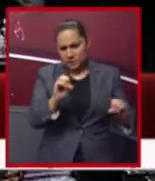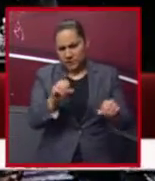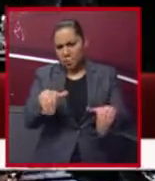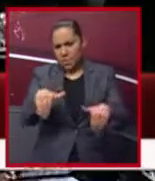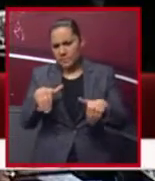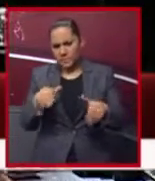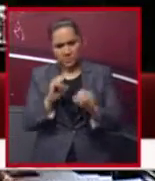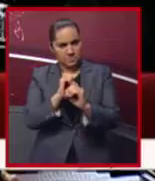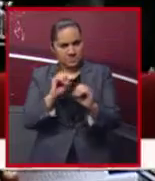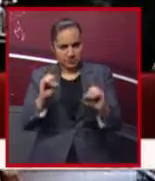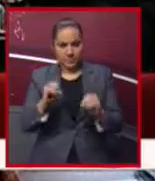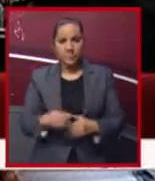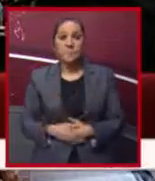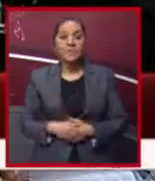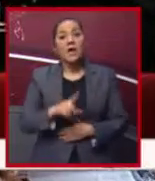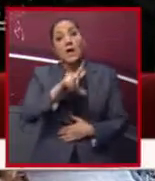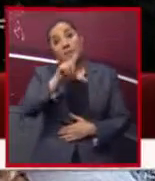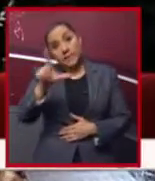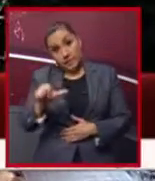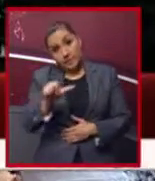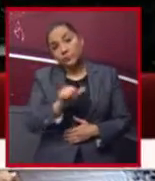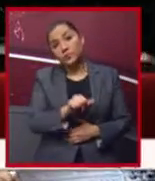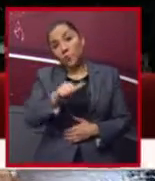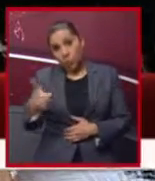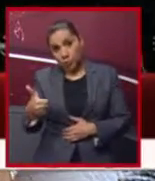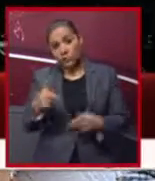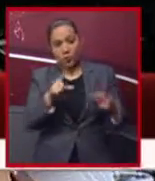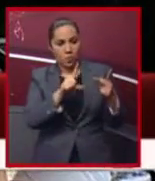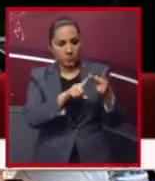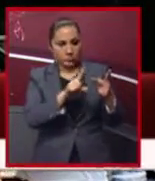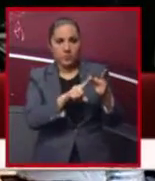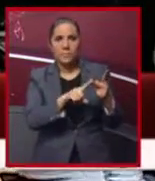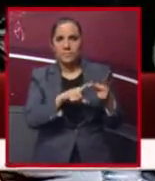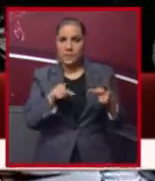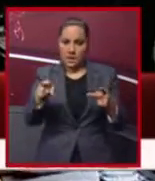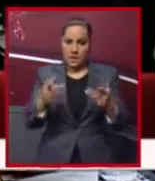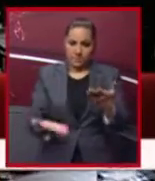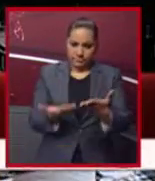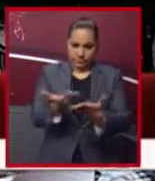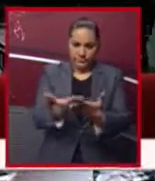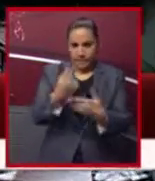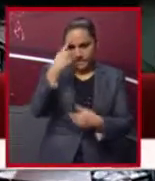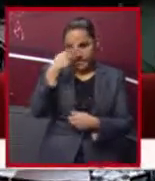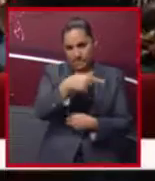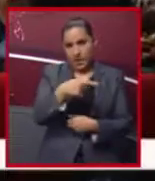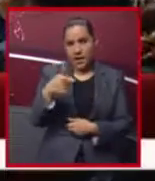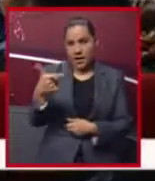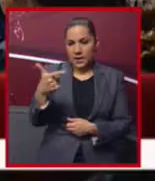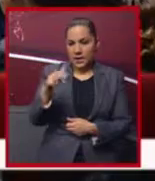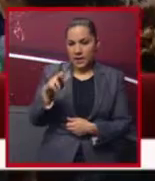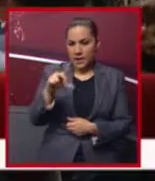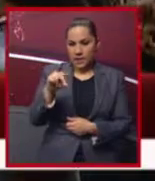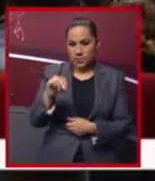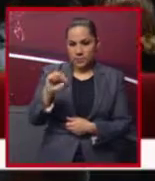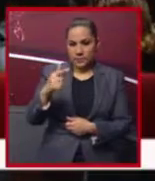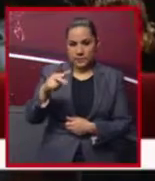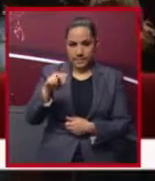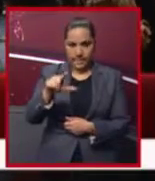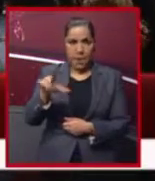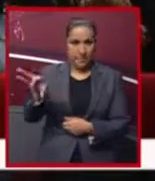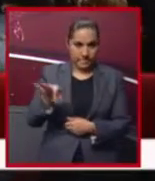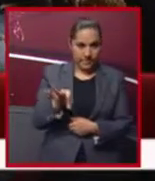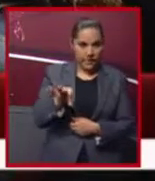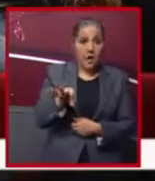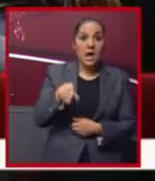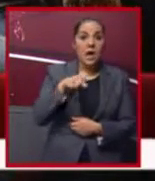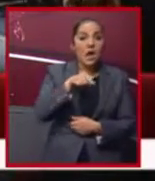se discutió por separado, la mesa directiva puso a debate también el nombramiento de Gerardo Esquivel Hernández, por lo que legisladores de diversos